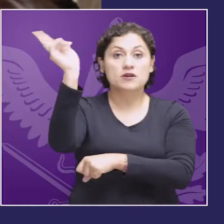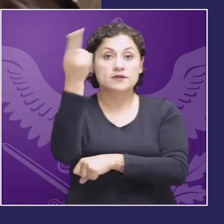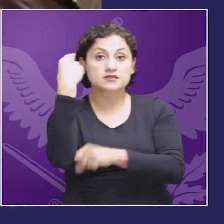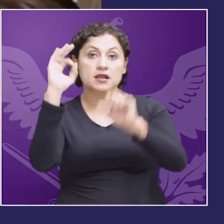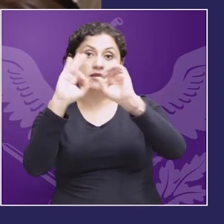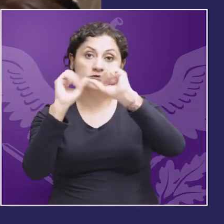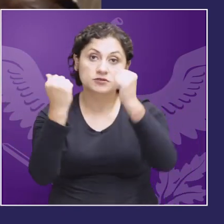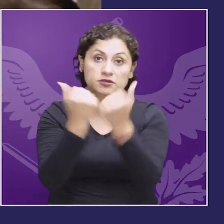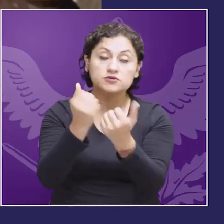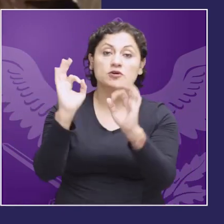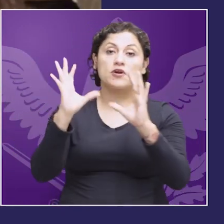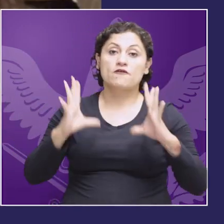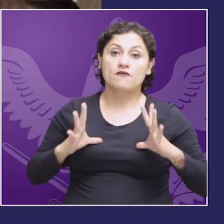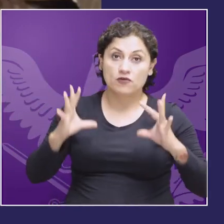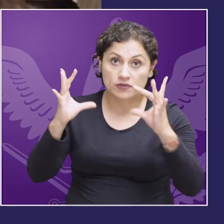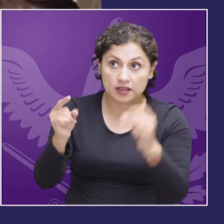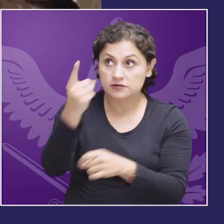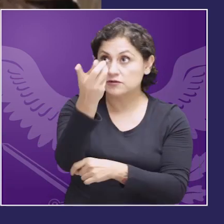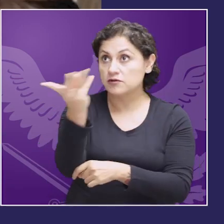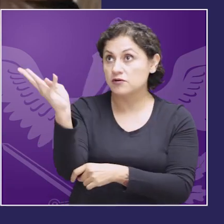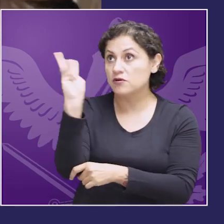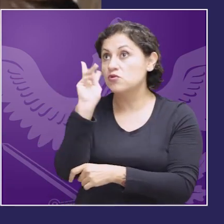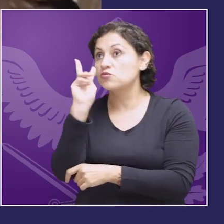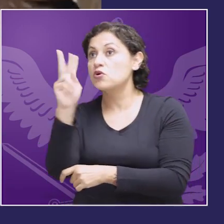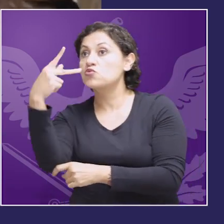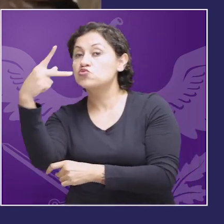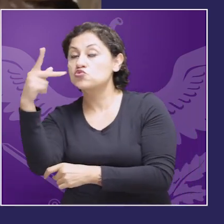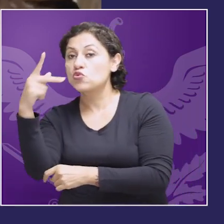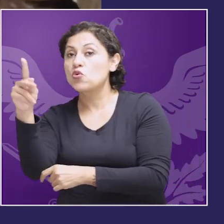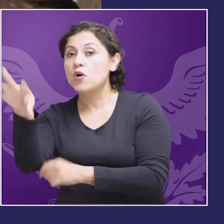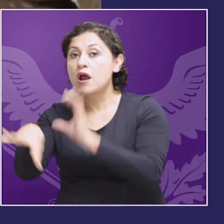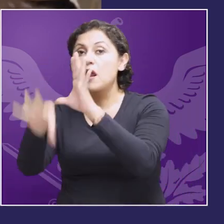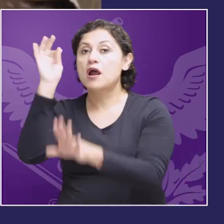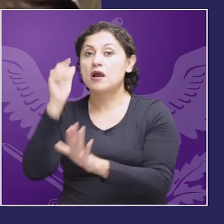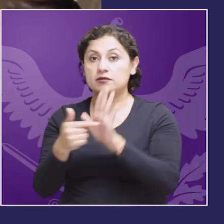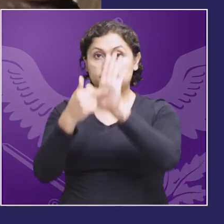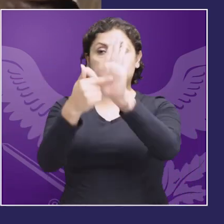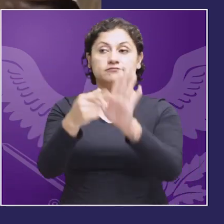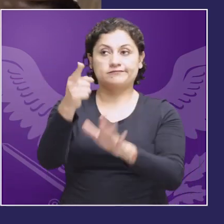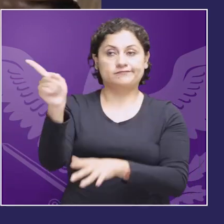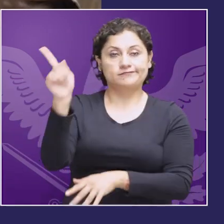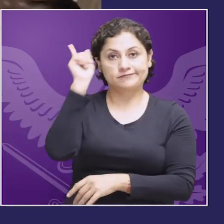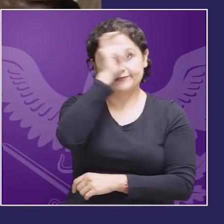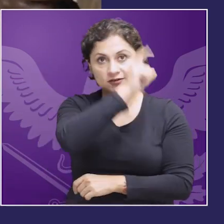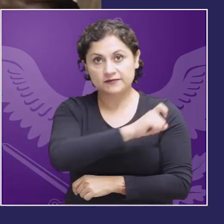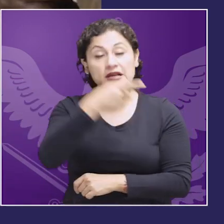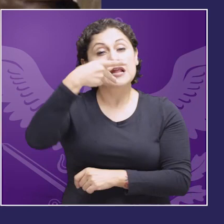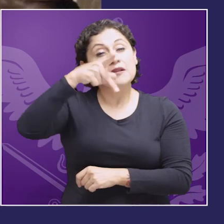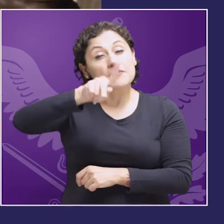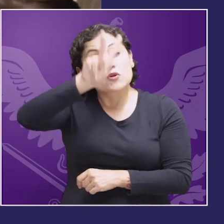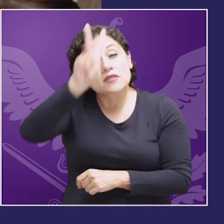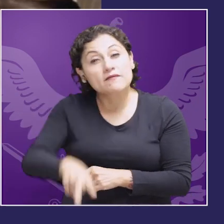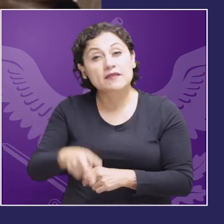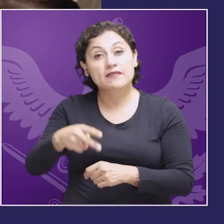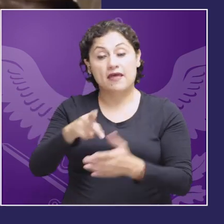tengan esa visión y esa intención de visibilizar. Pero hay una deuda desde el derecho procesal, ya no desde el